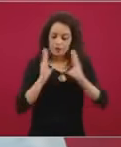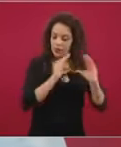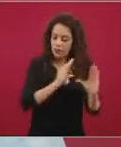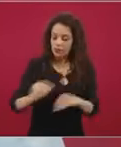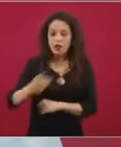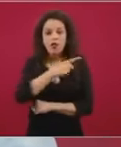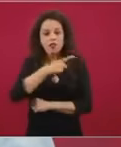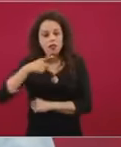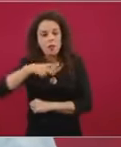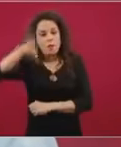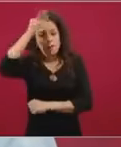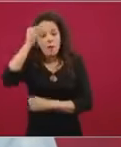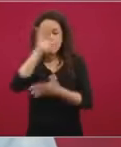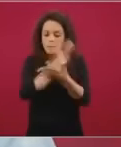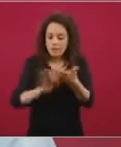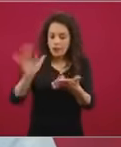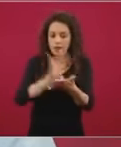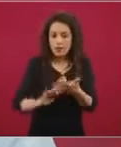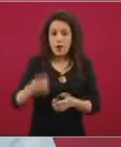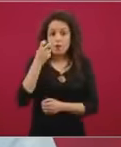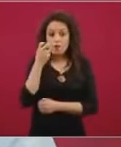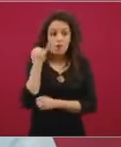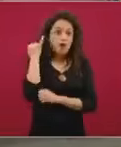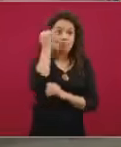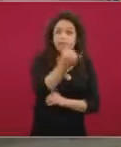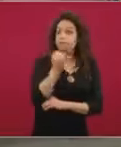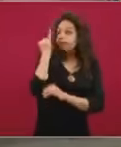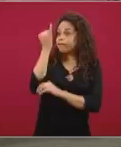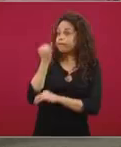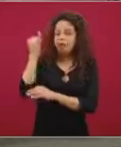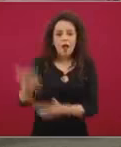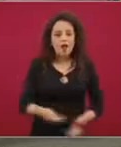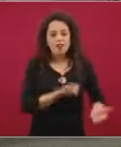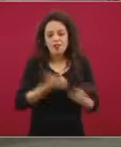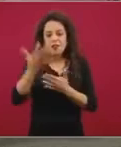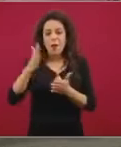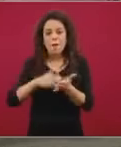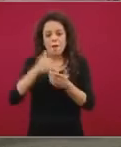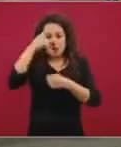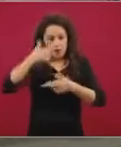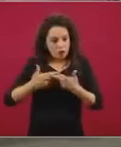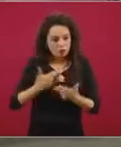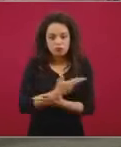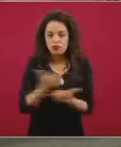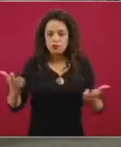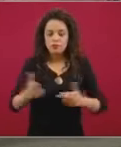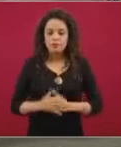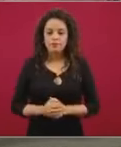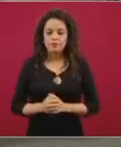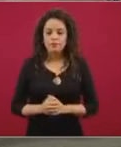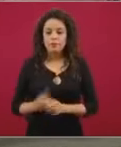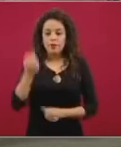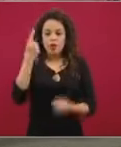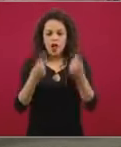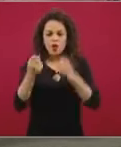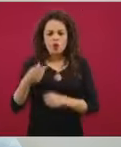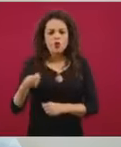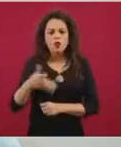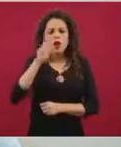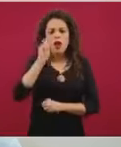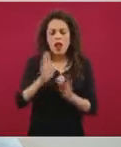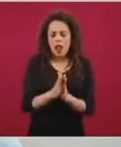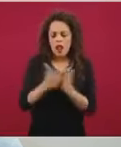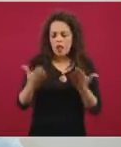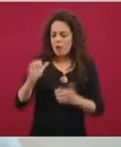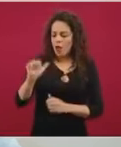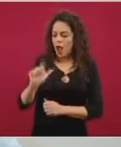los libros hasta el último rincón, de ser preciso. Y algunos de los libros eran lo que se llama libro álbum, que es un libro sin